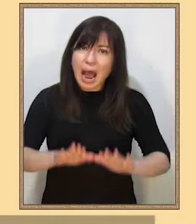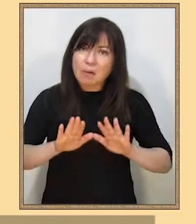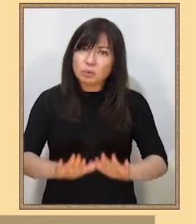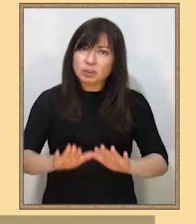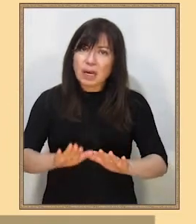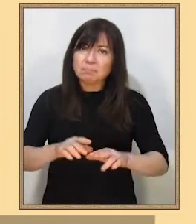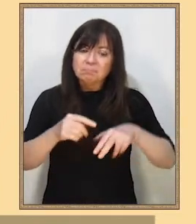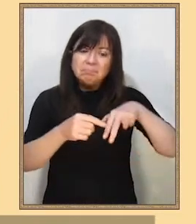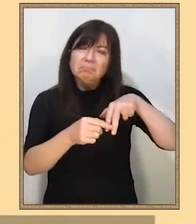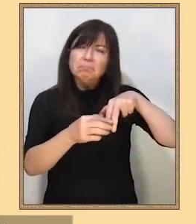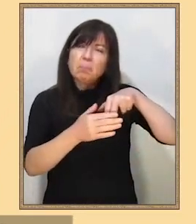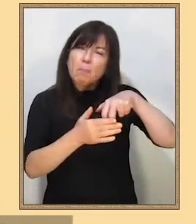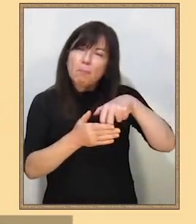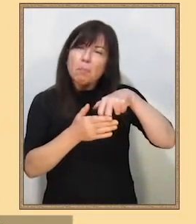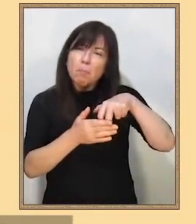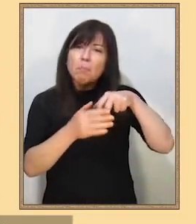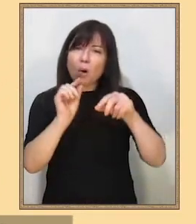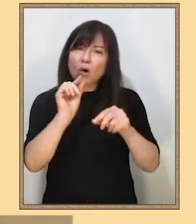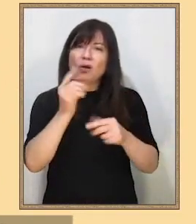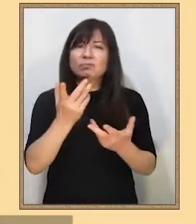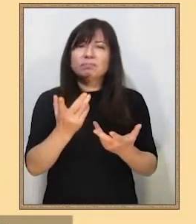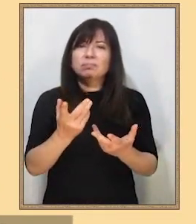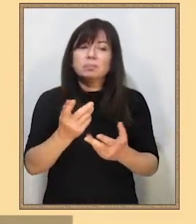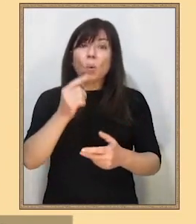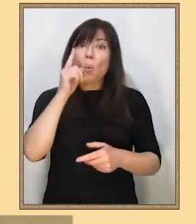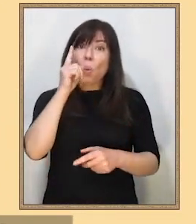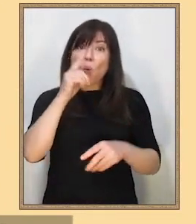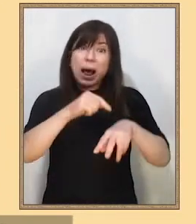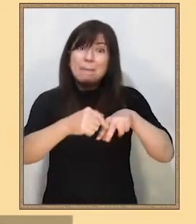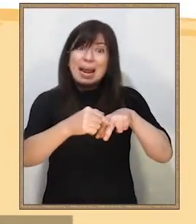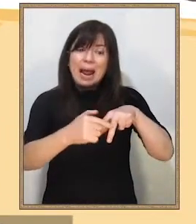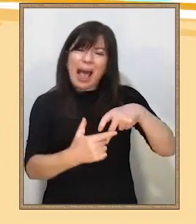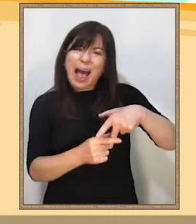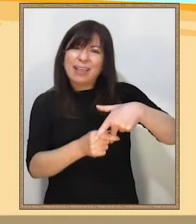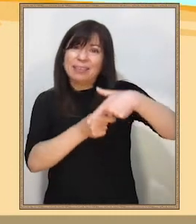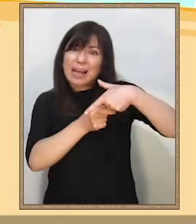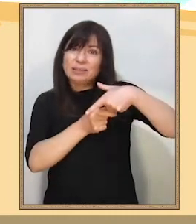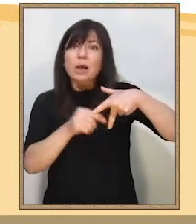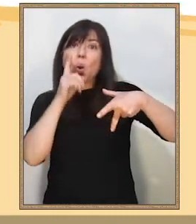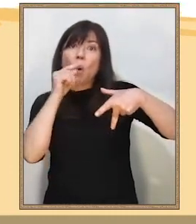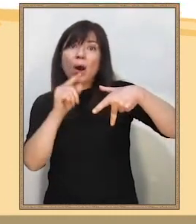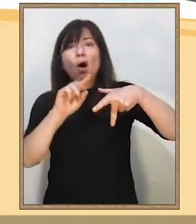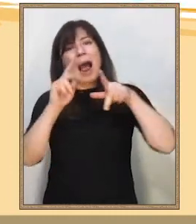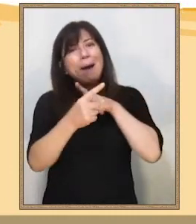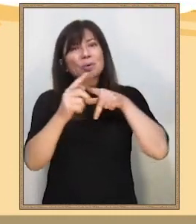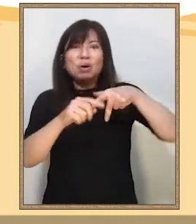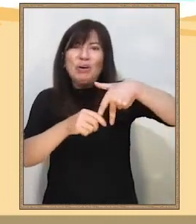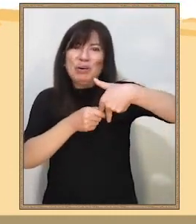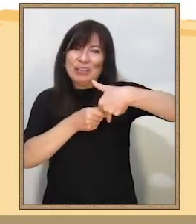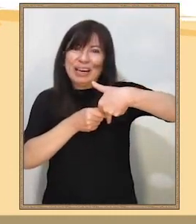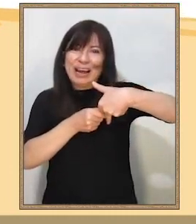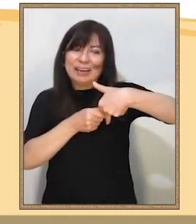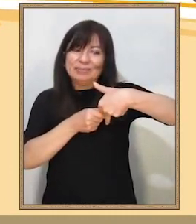Puedo flexar un poco las rodillas, apoyo palmas y voy con una pierna estirada hacia atrás, luego la otra. Me